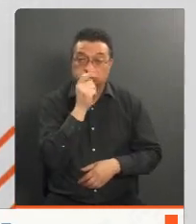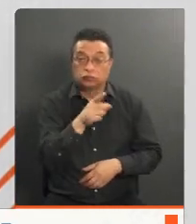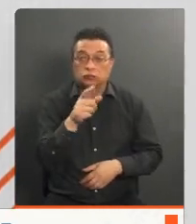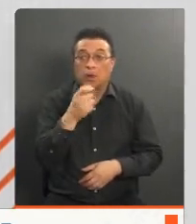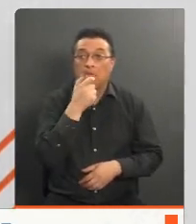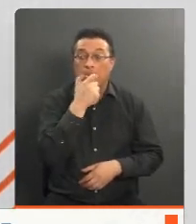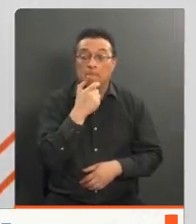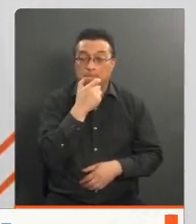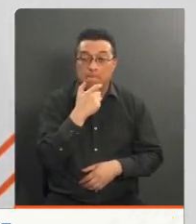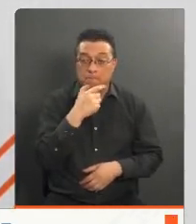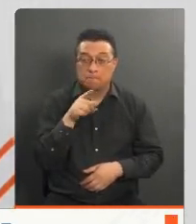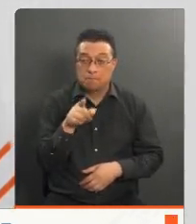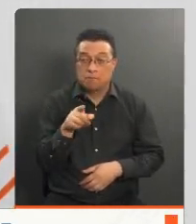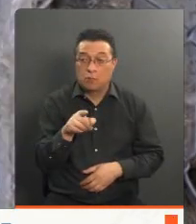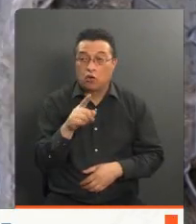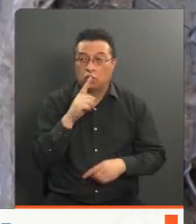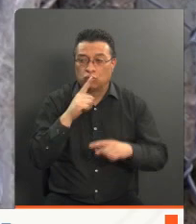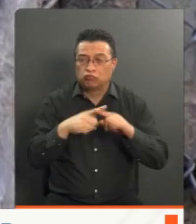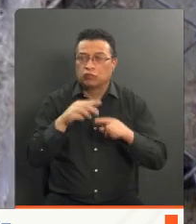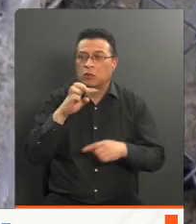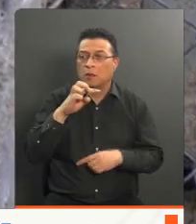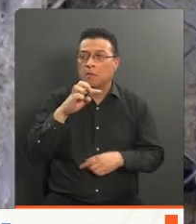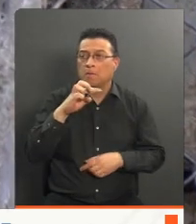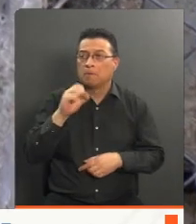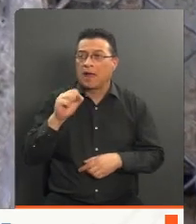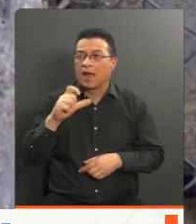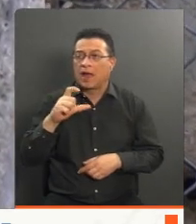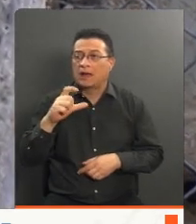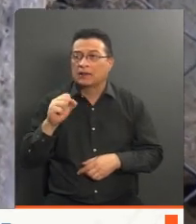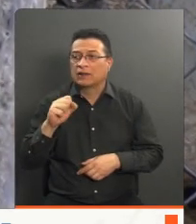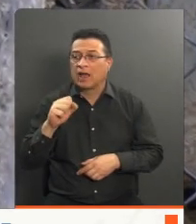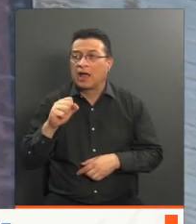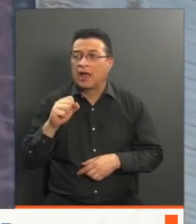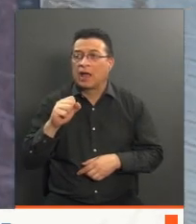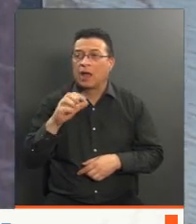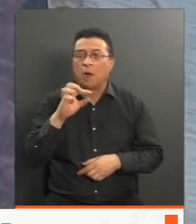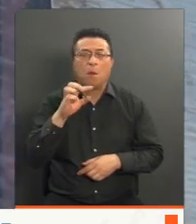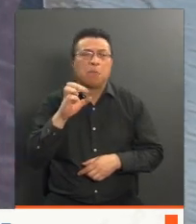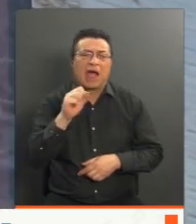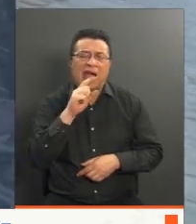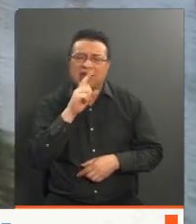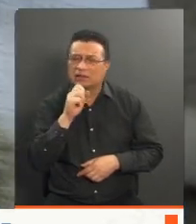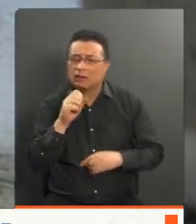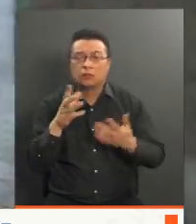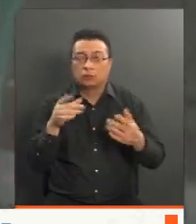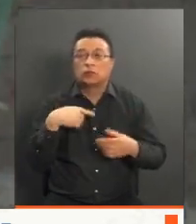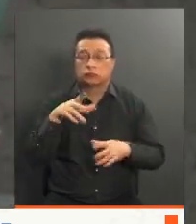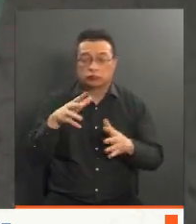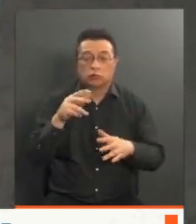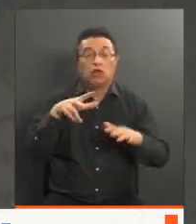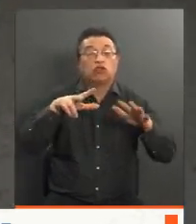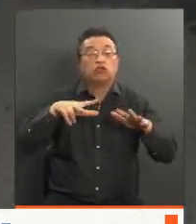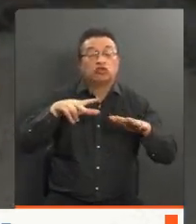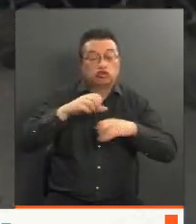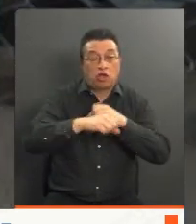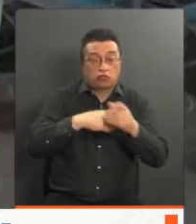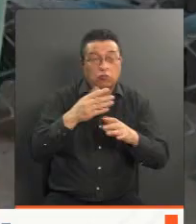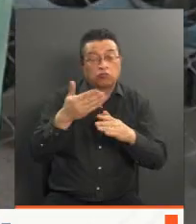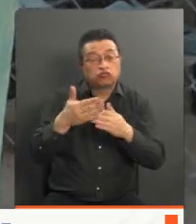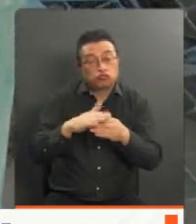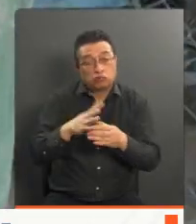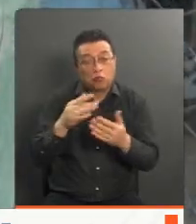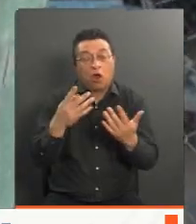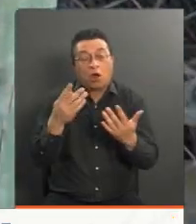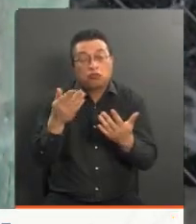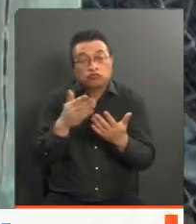pata que tiene 19 años la expectativa de vida de la especie de ellos es de 20 o sea estamos hablando un abuelito de 90